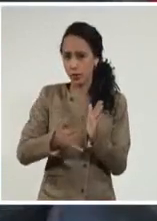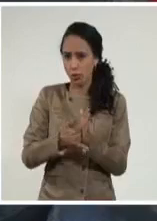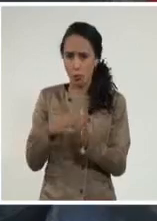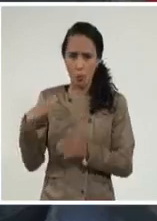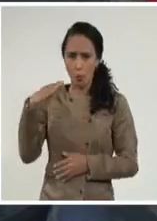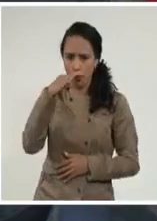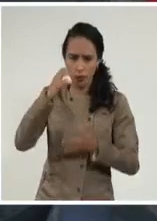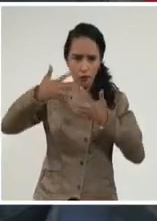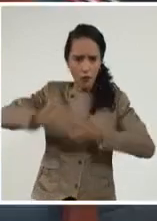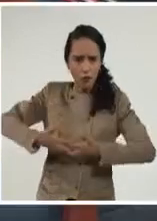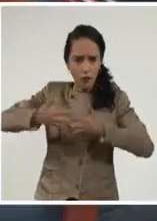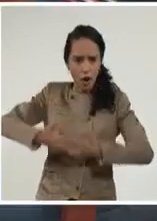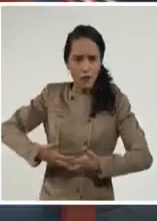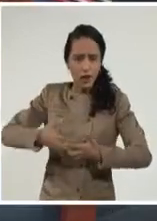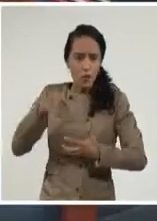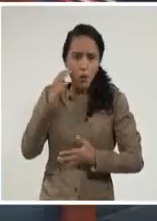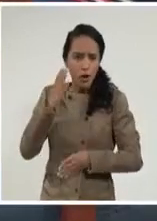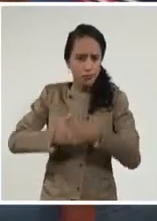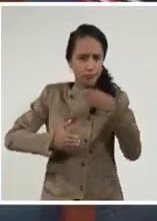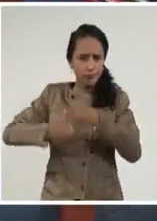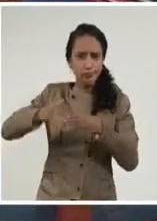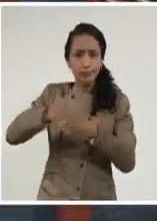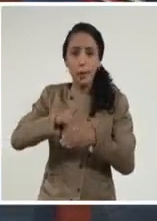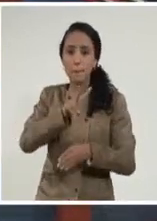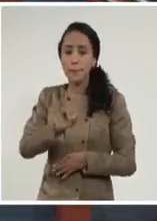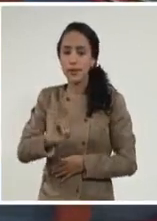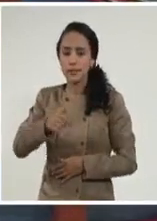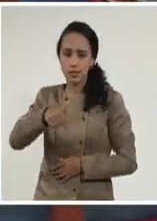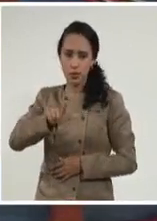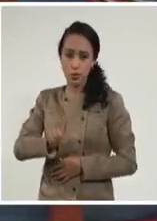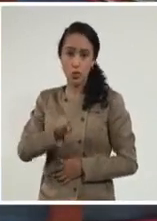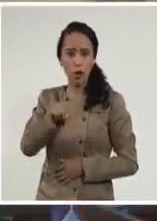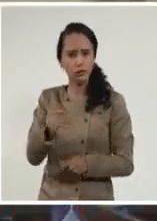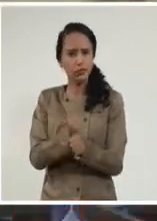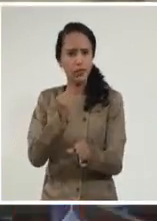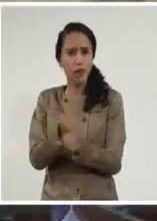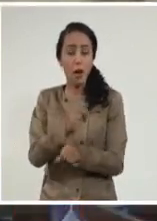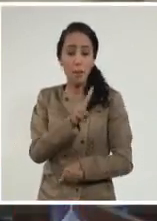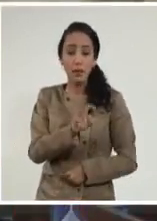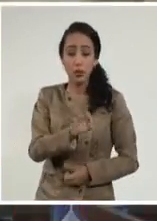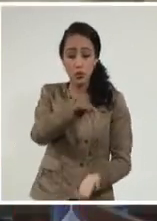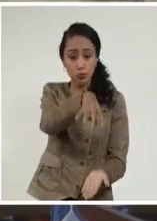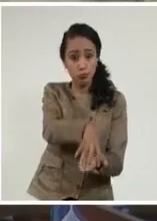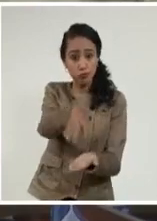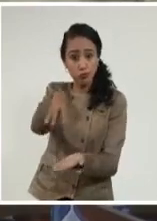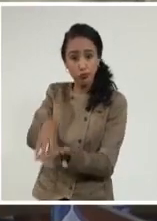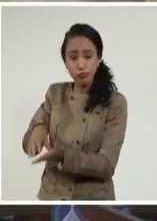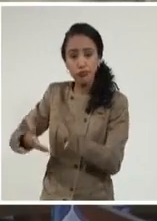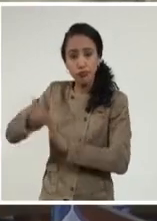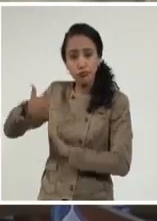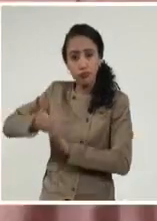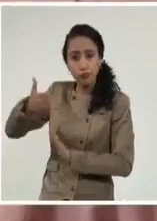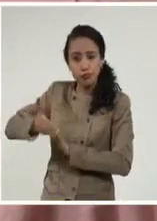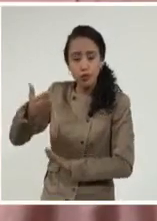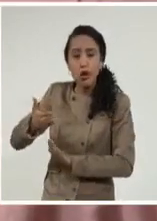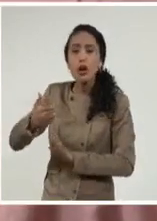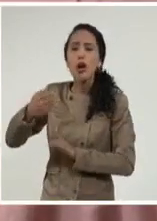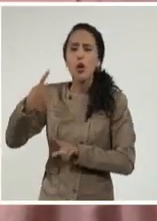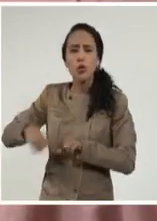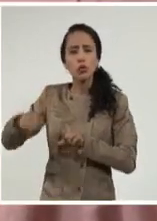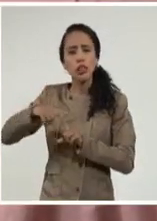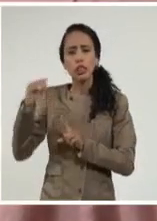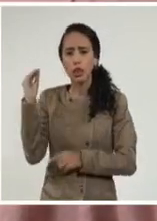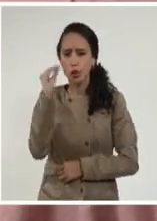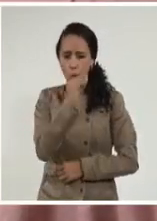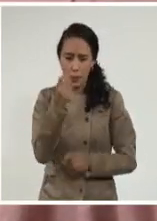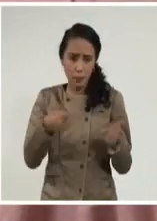fábrica de cemento 26 de julio. Se trabaja allí en 28 objetos de obra en la parte civil de montaje estructural y tecnológico, con